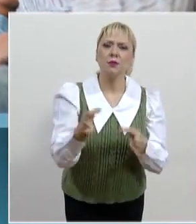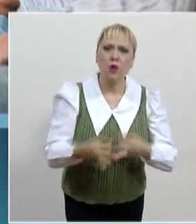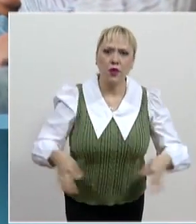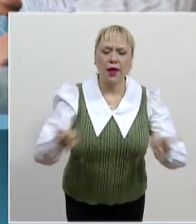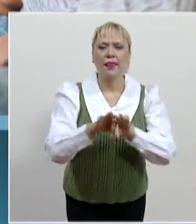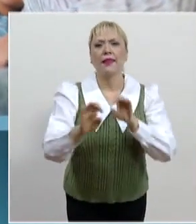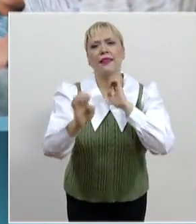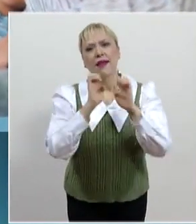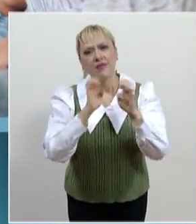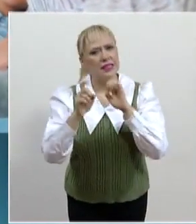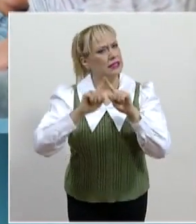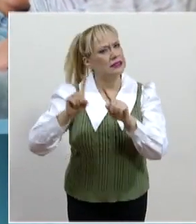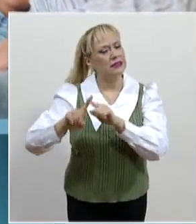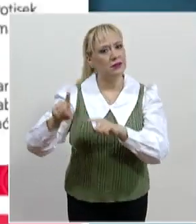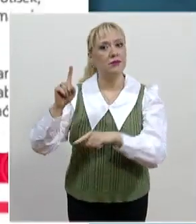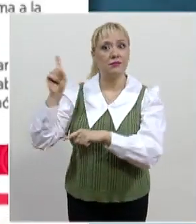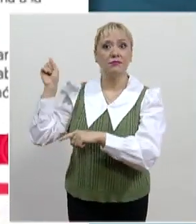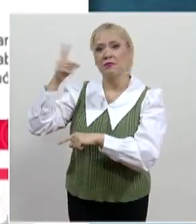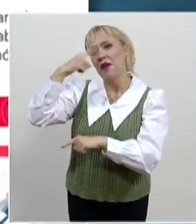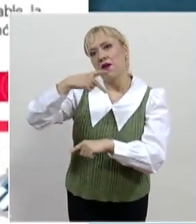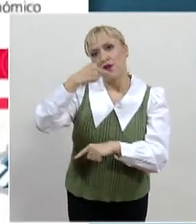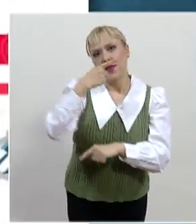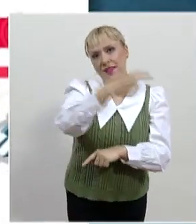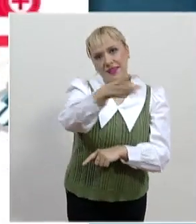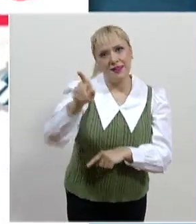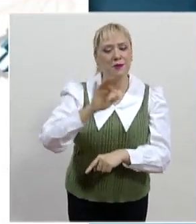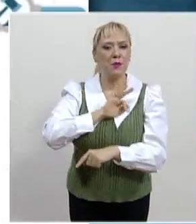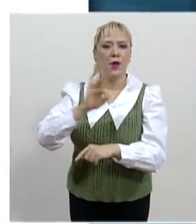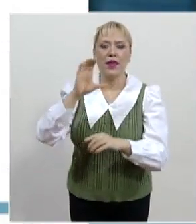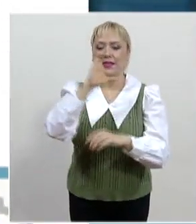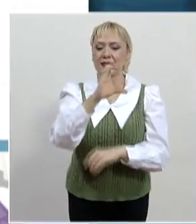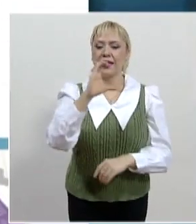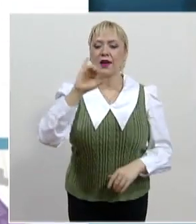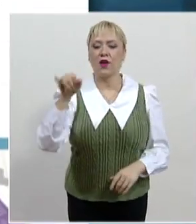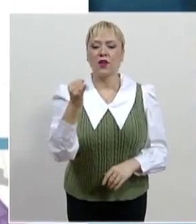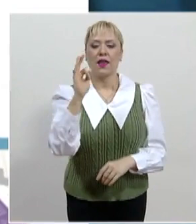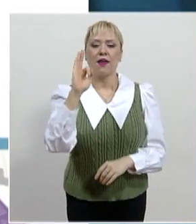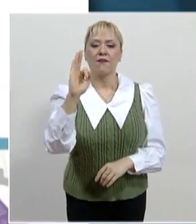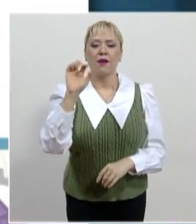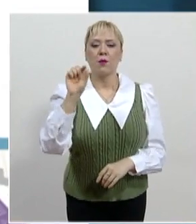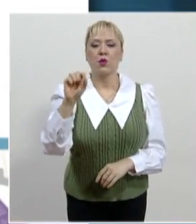entrevistas. Consulte el boletín en el sitio